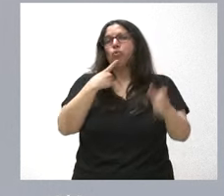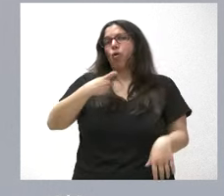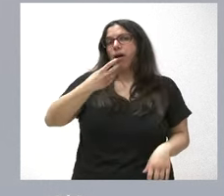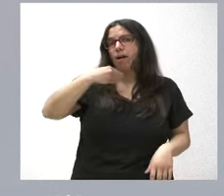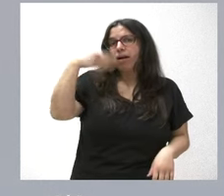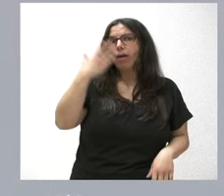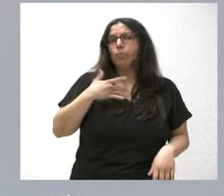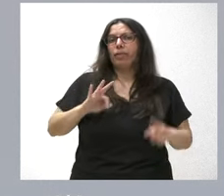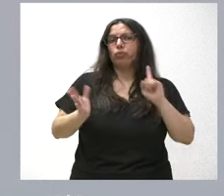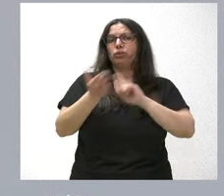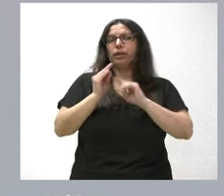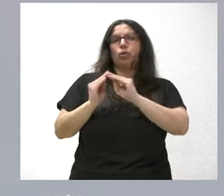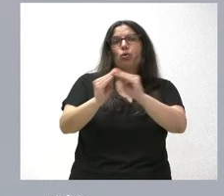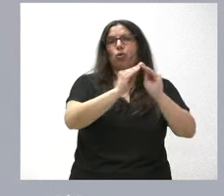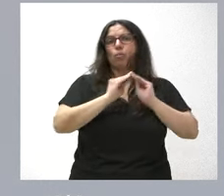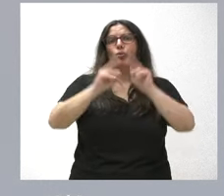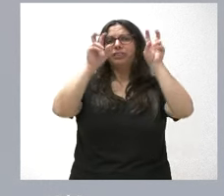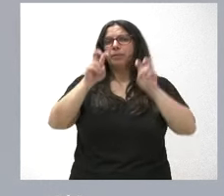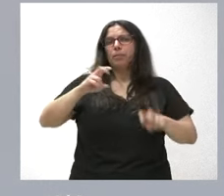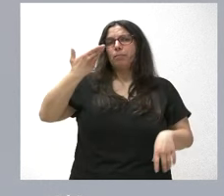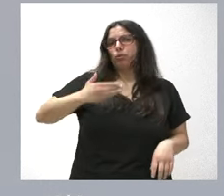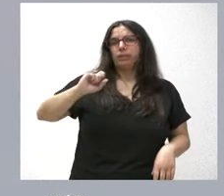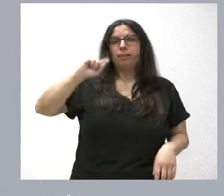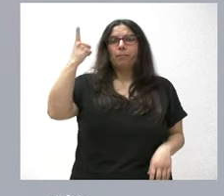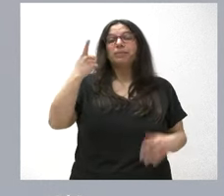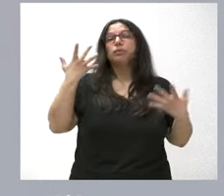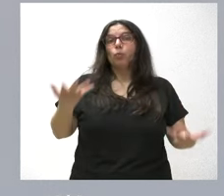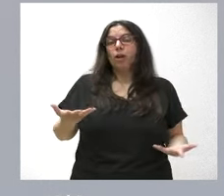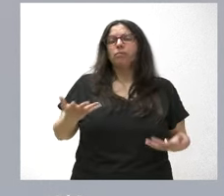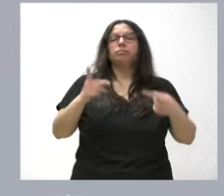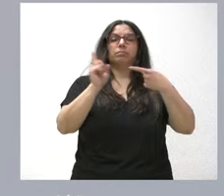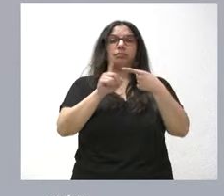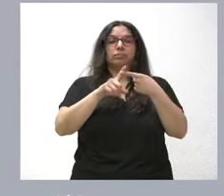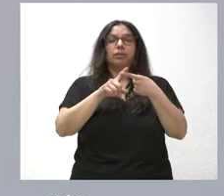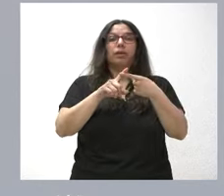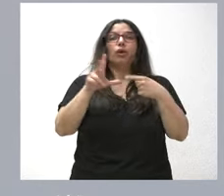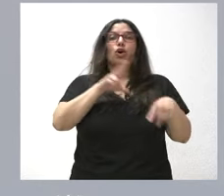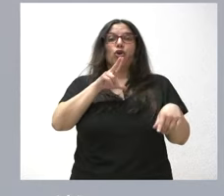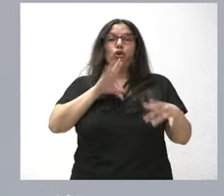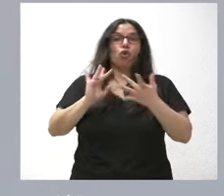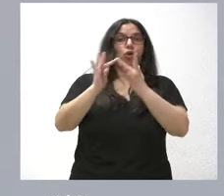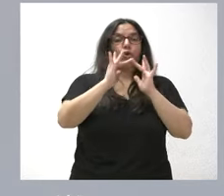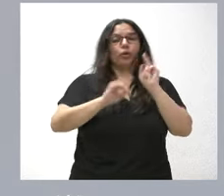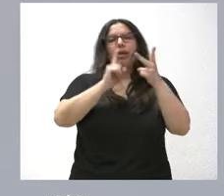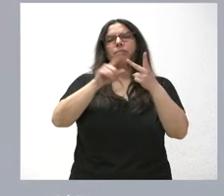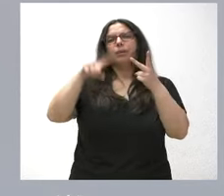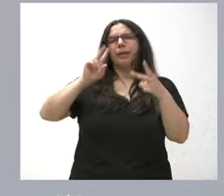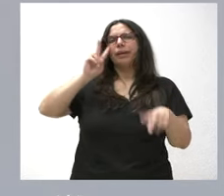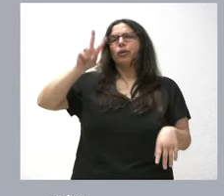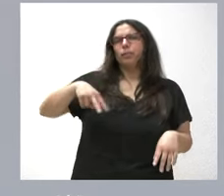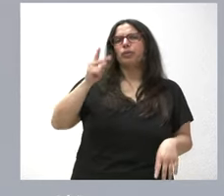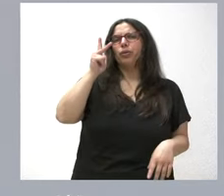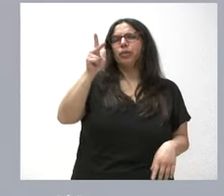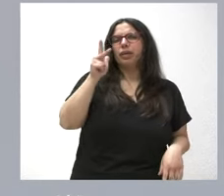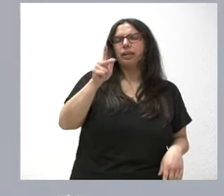alcanzar una posición común en el elemento central que buscamos, que es doble. Por un lado, la concordia, y por otro lado, el reconocimiento de los derechos